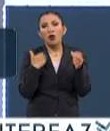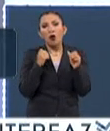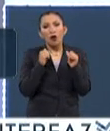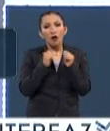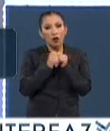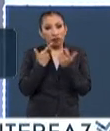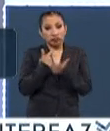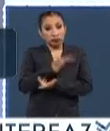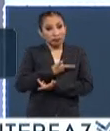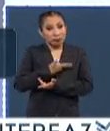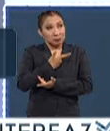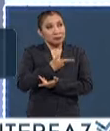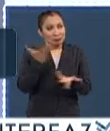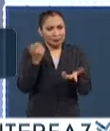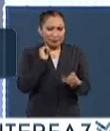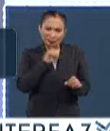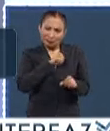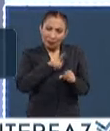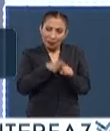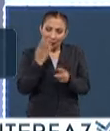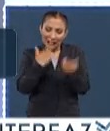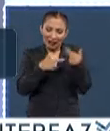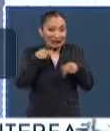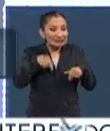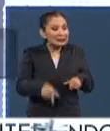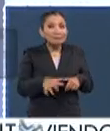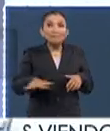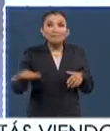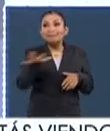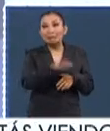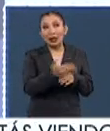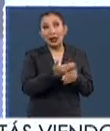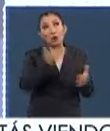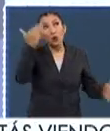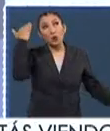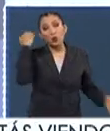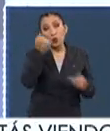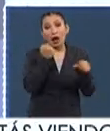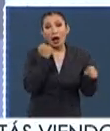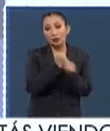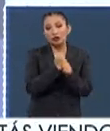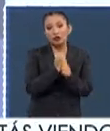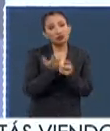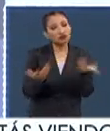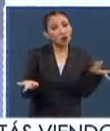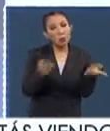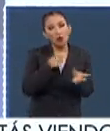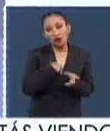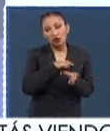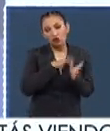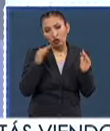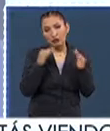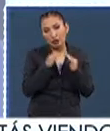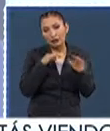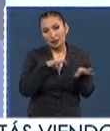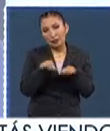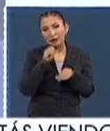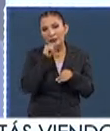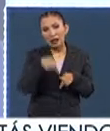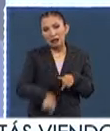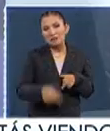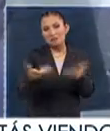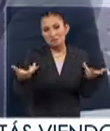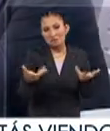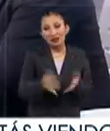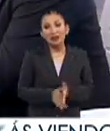un gusto particular por regresar a esta que fue durante varios años nuestra casa de trabajo también. Claro,